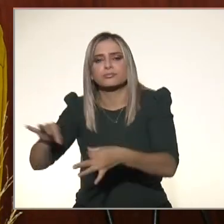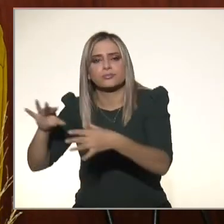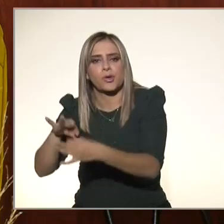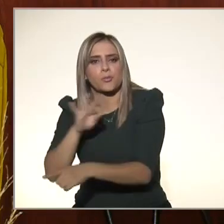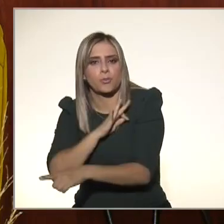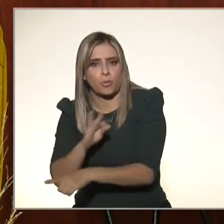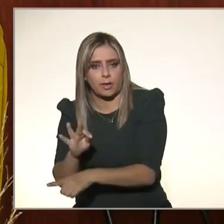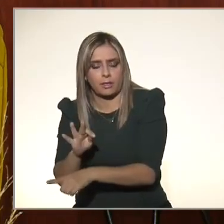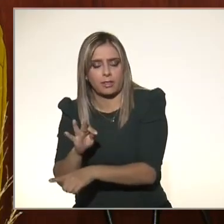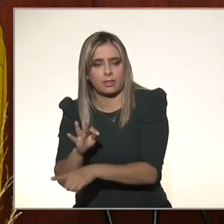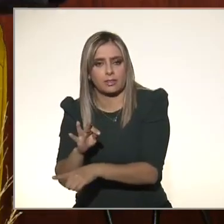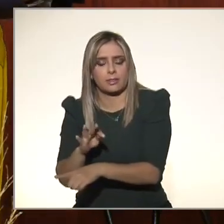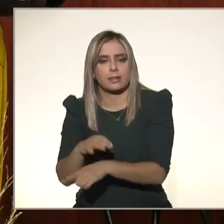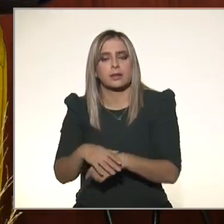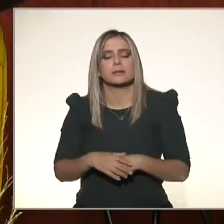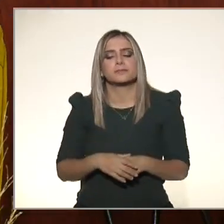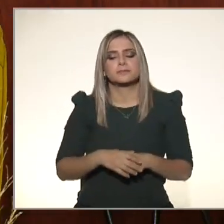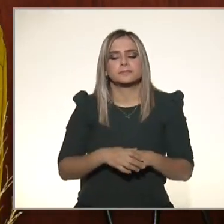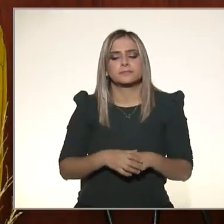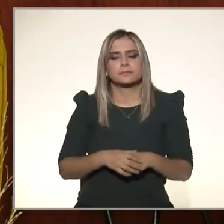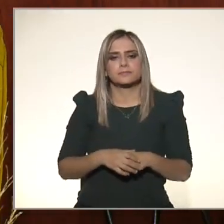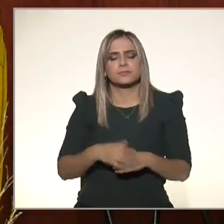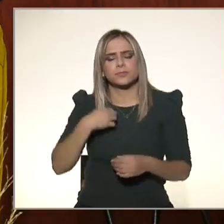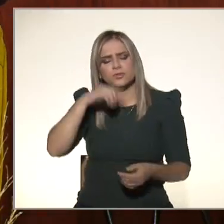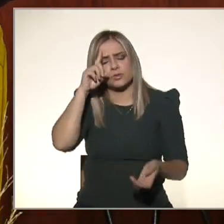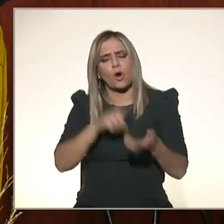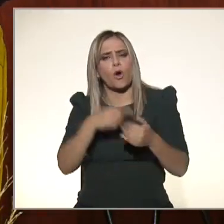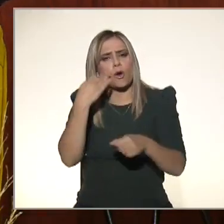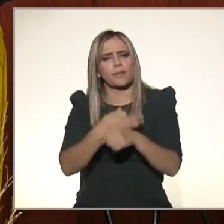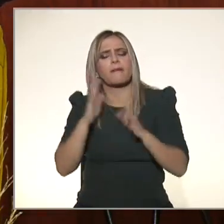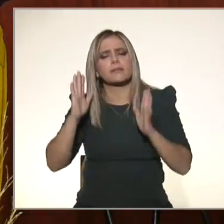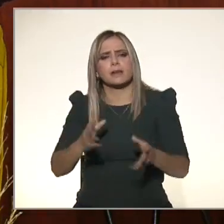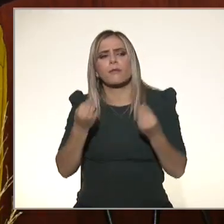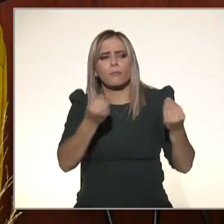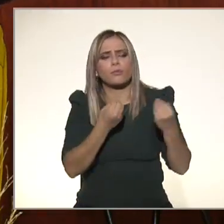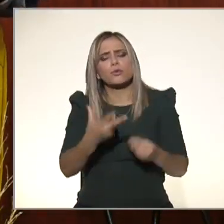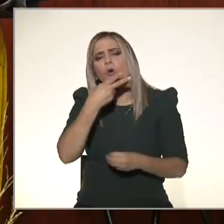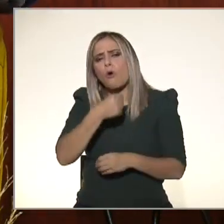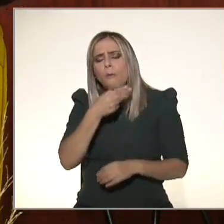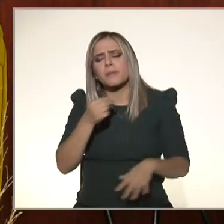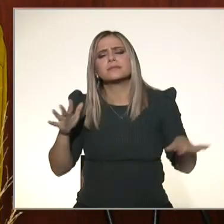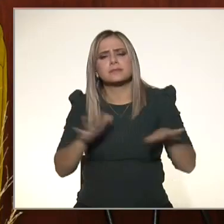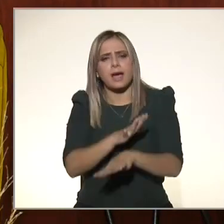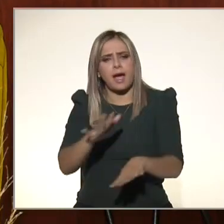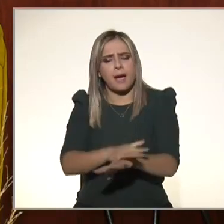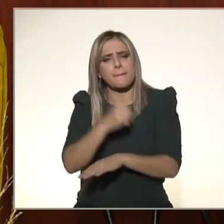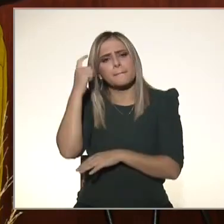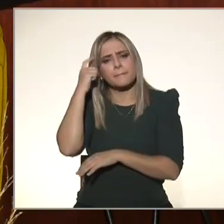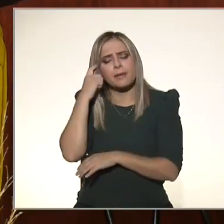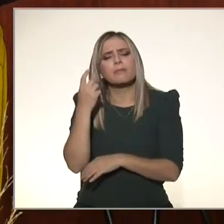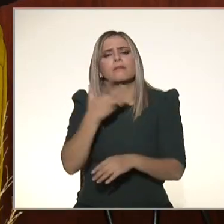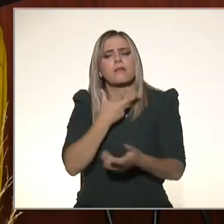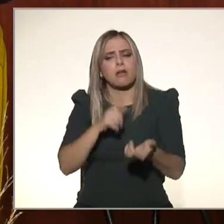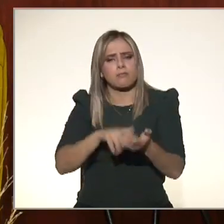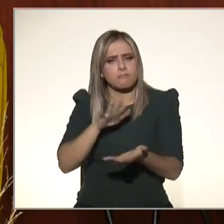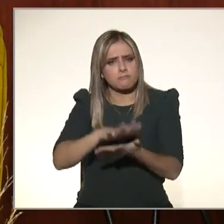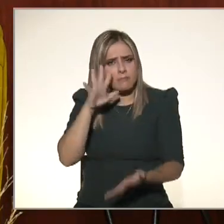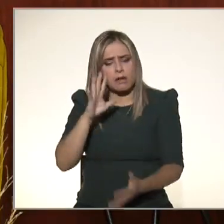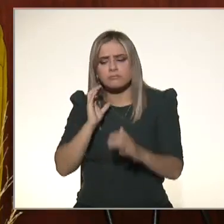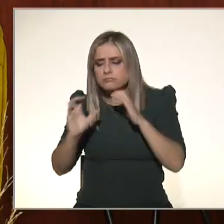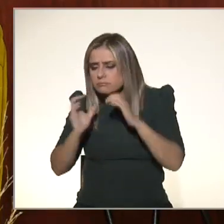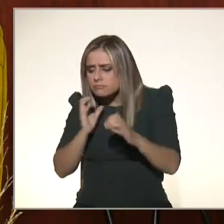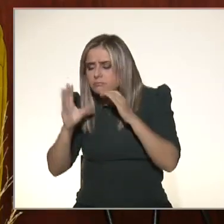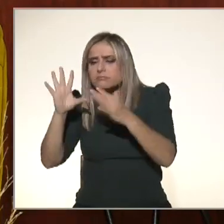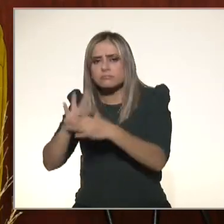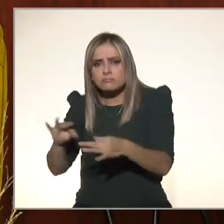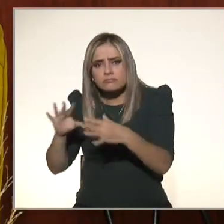y yo vuelvo a insistir, creo que hay una gran apertura, creo que ha habido un cambio importantemente en la sociedad, no en todos lados, pero creo que